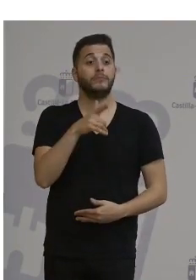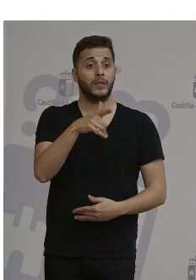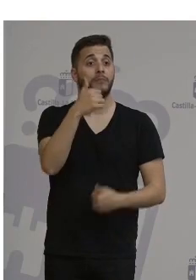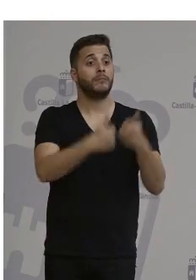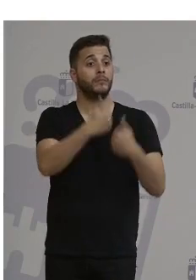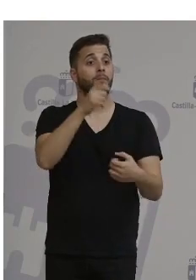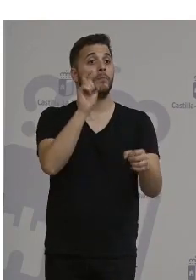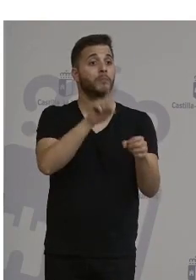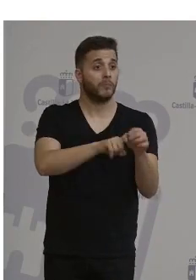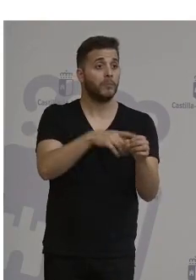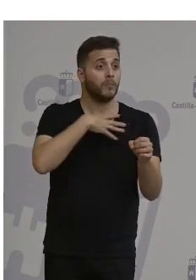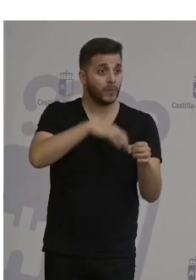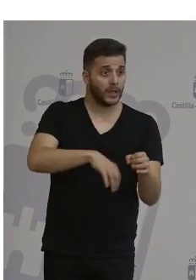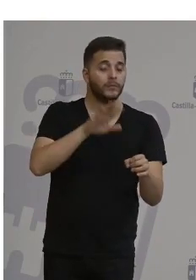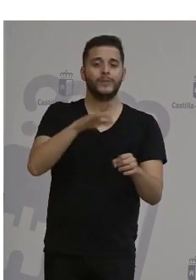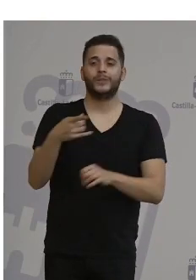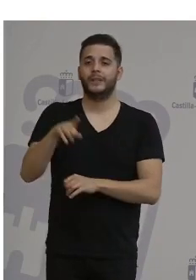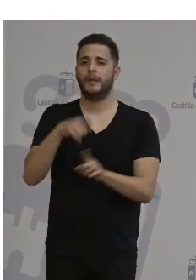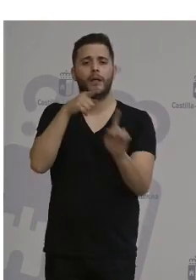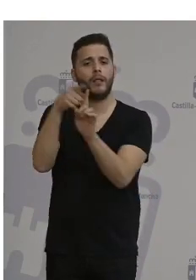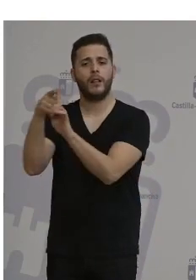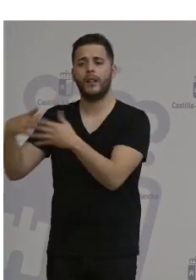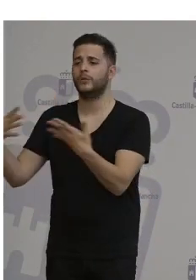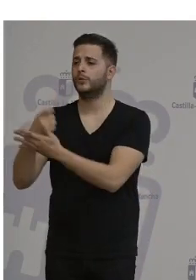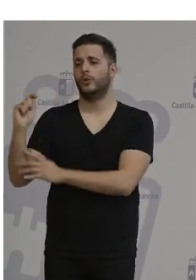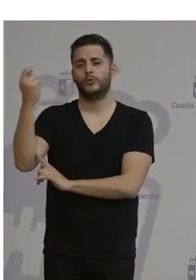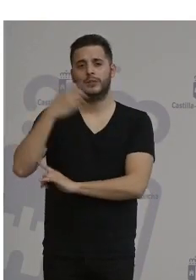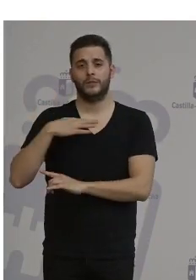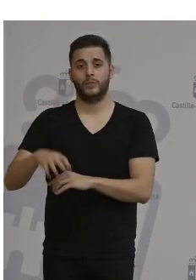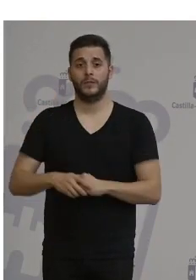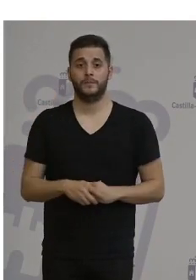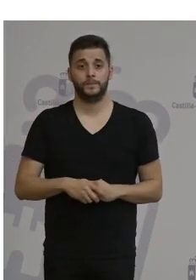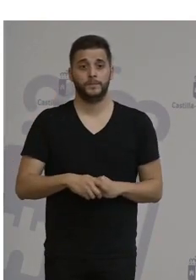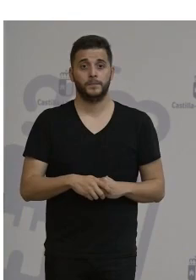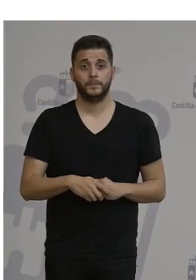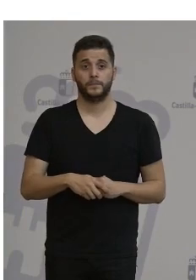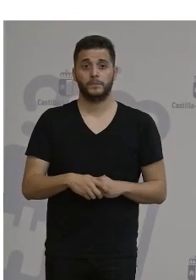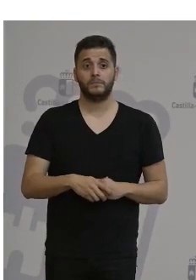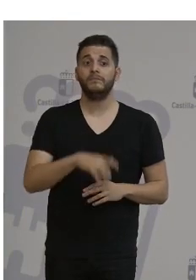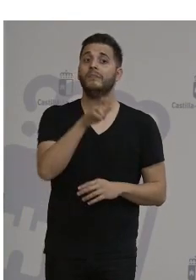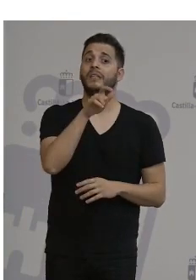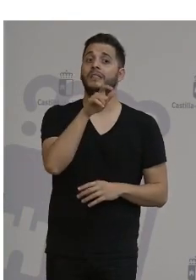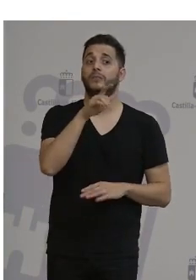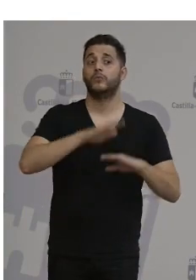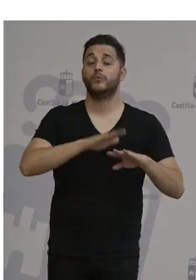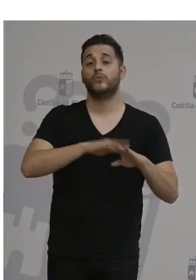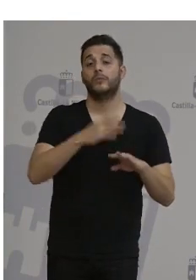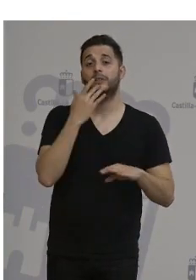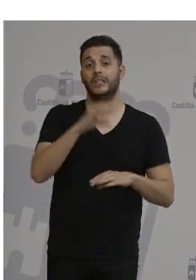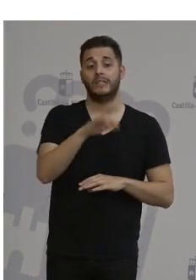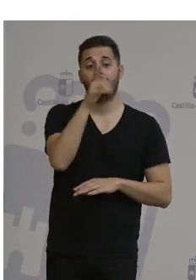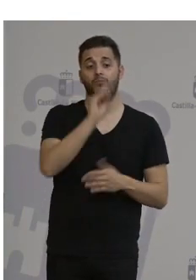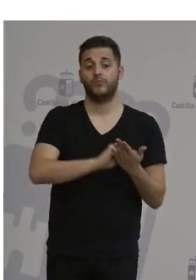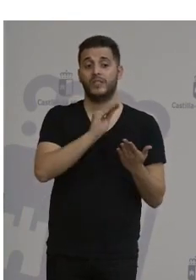lo cierto es que lo demostraron, sino para todo lo que se propongan. Y los discapacitantes son en muchos casos los entornos y cuando eso ocurre